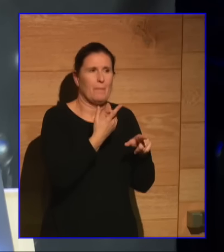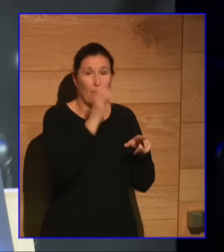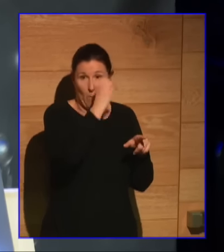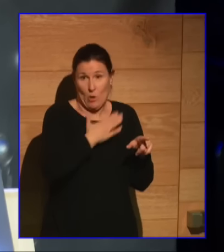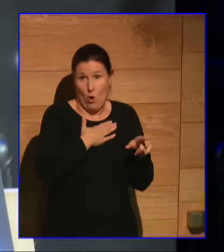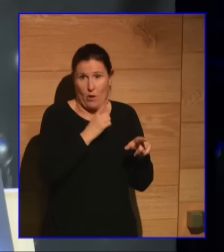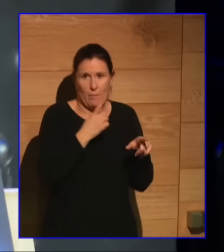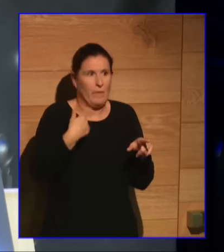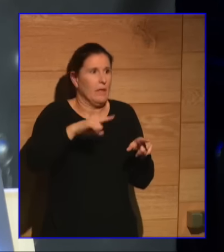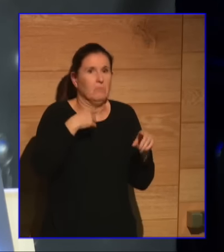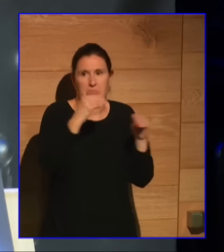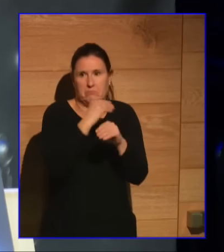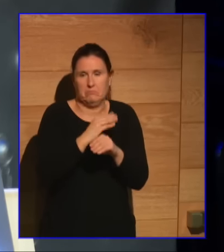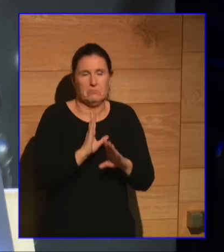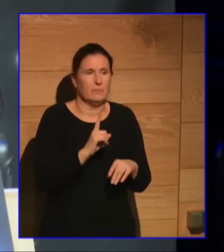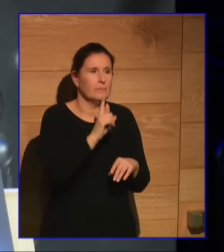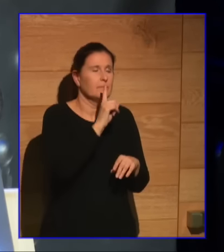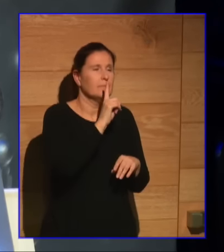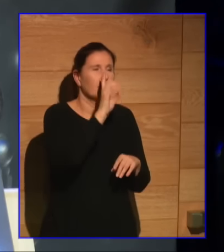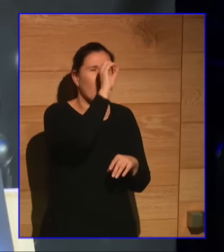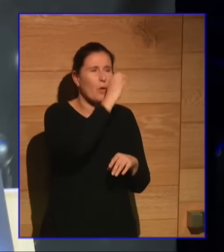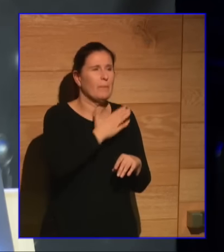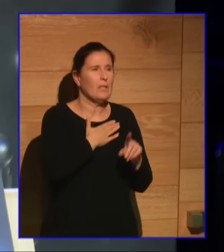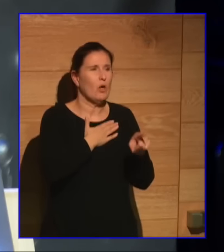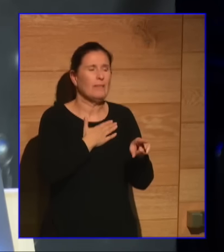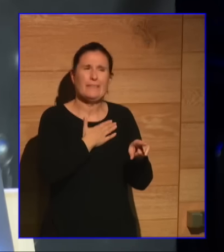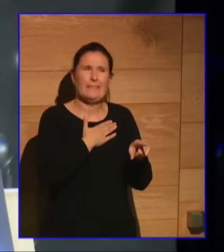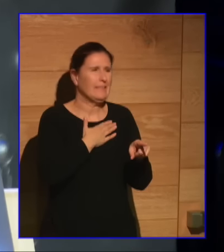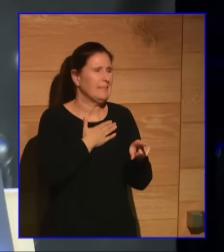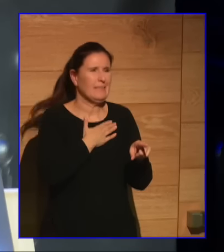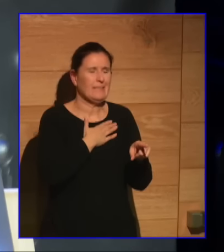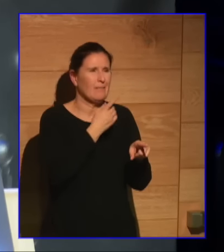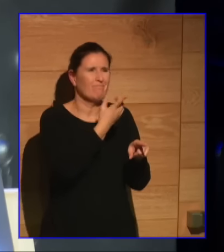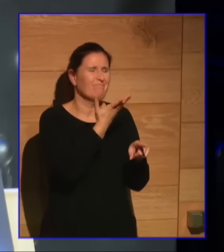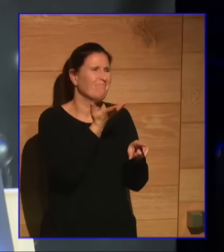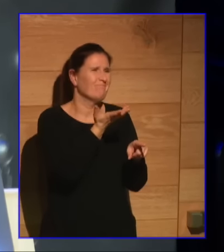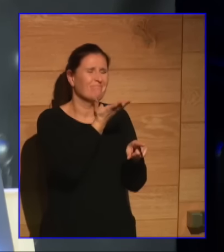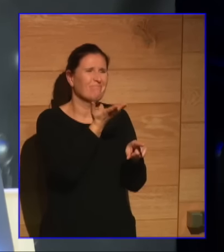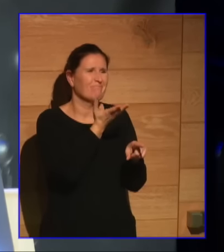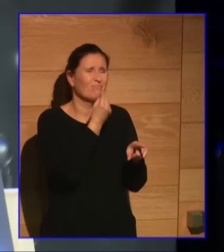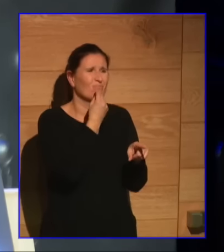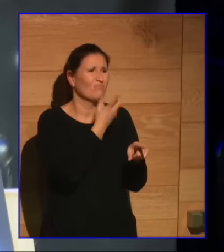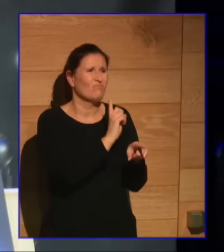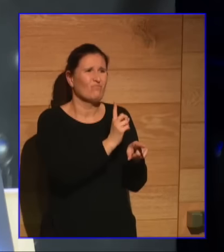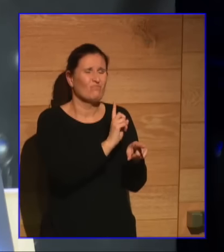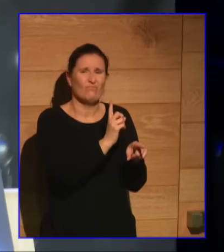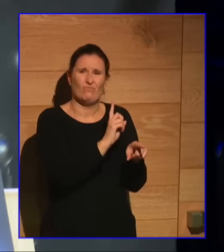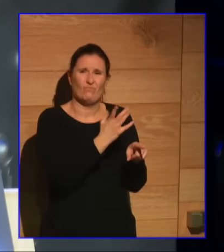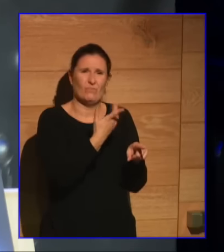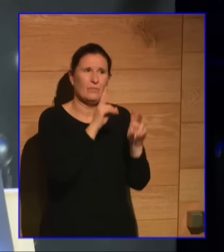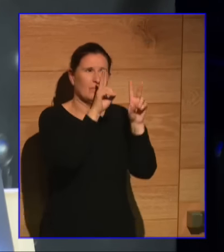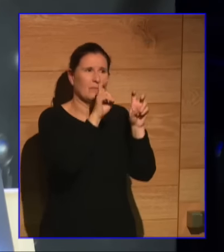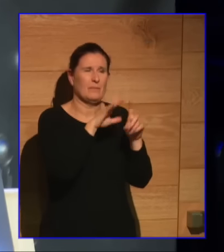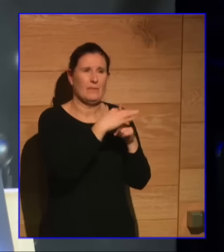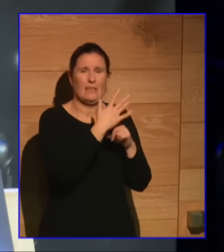por qué compartir nadie más, las cosas no funcionan. No funciona. Se desinfla. El pasaje, por ejemplo,